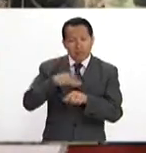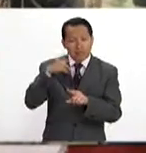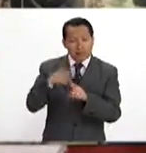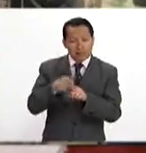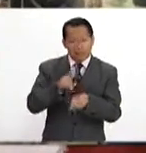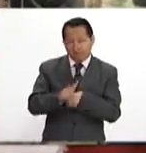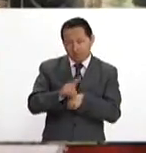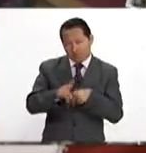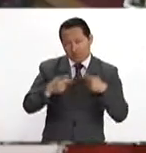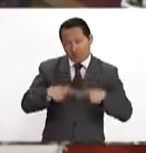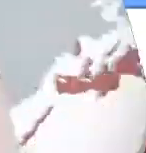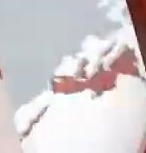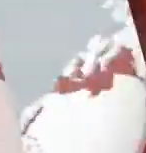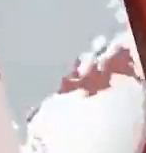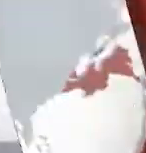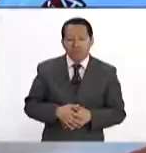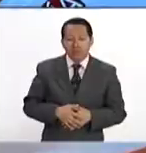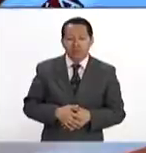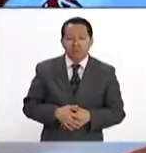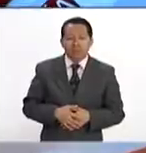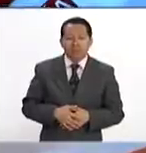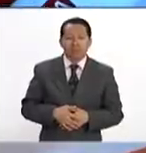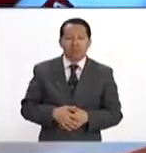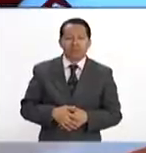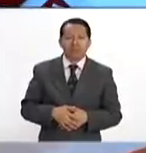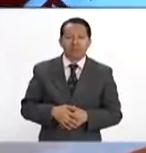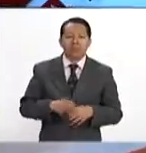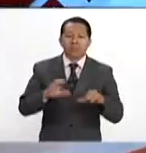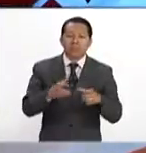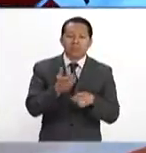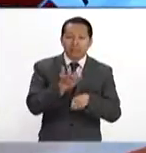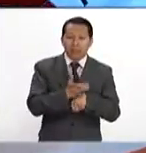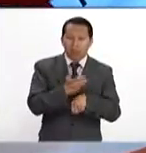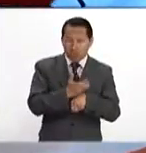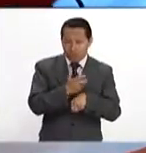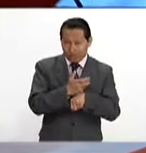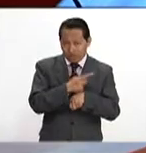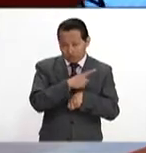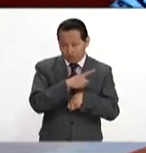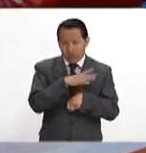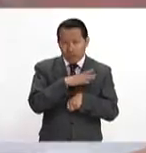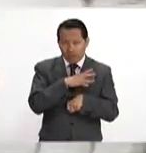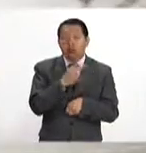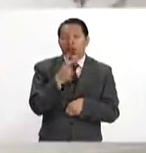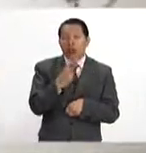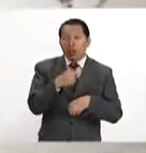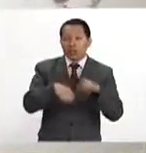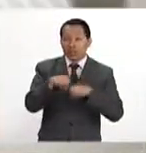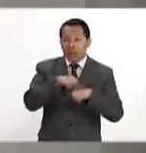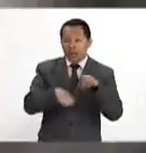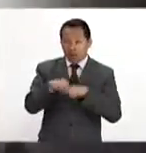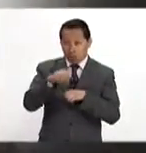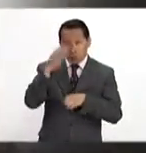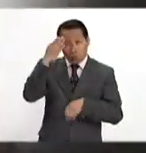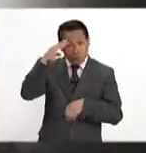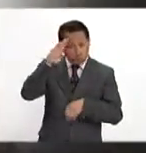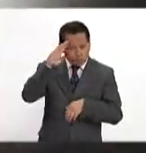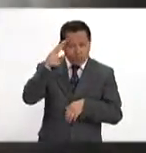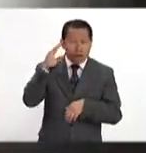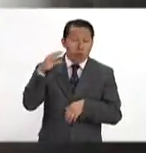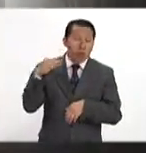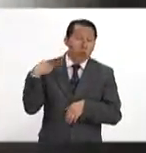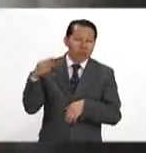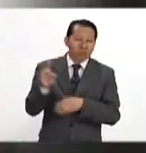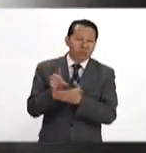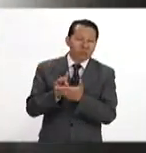los venezolanos. El Departamento de Estados Unidos expulsó a 2 diplomáticos de la Embajada de Cuba en Washington luego de una